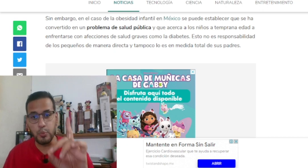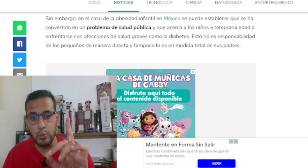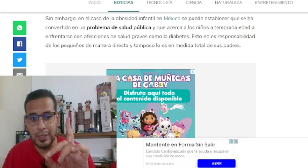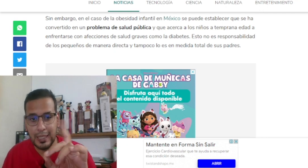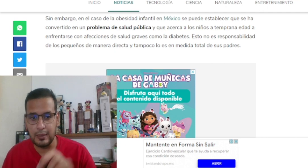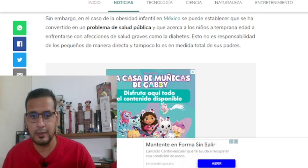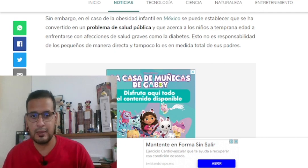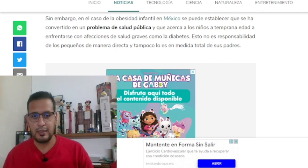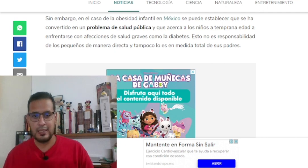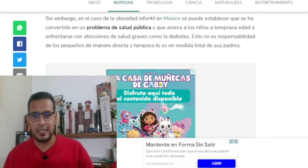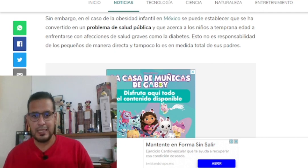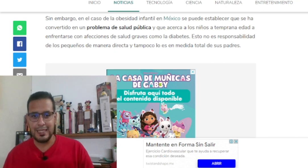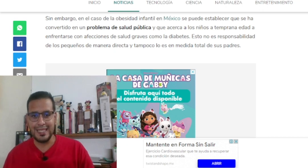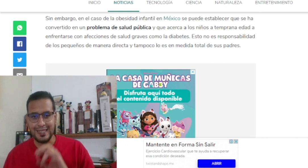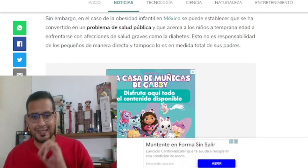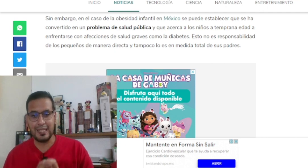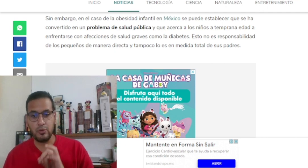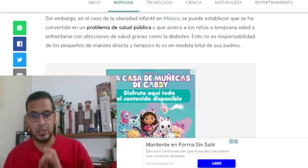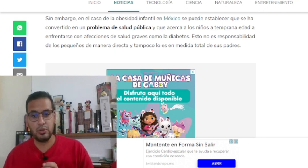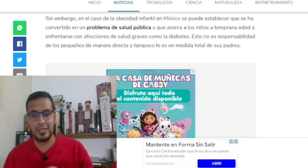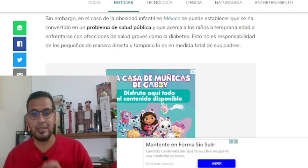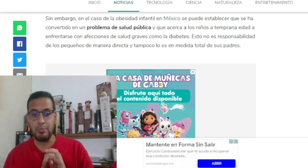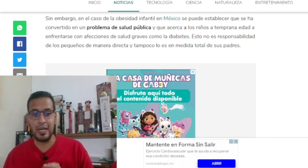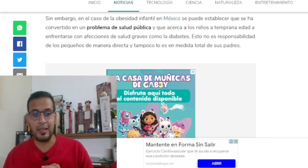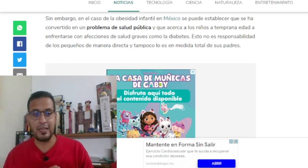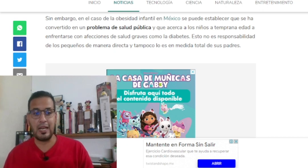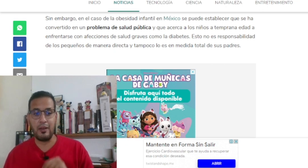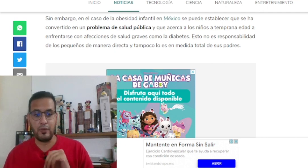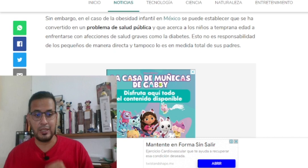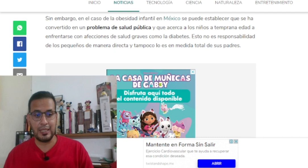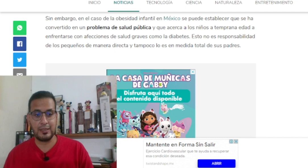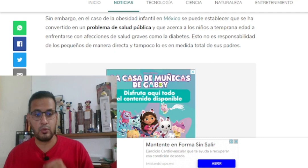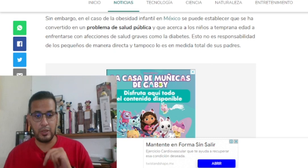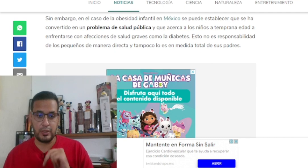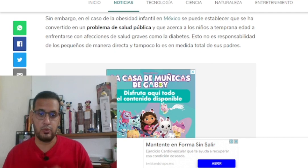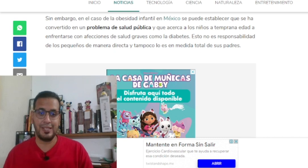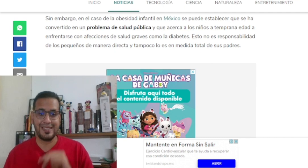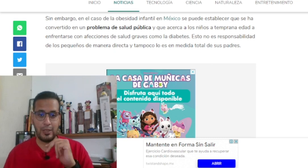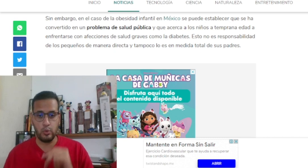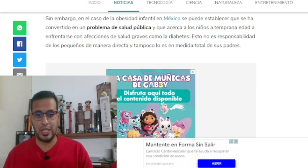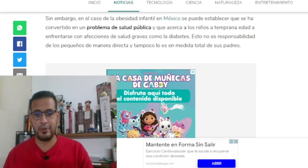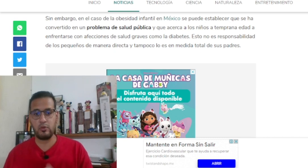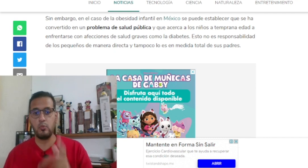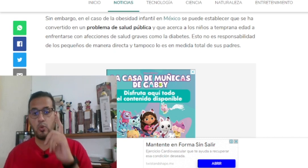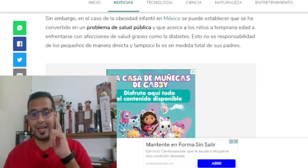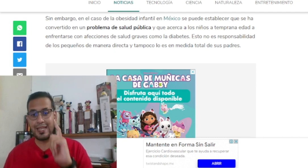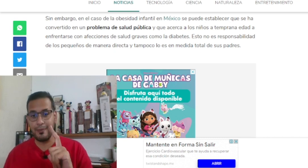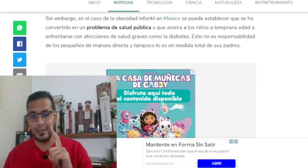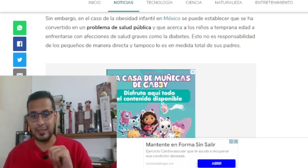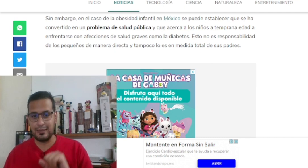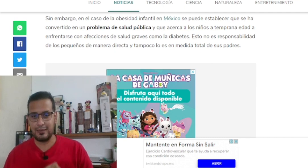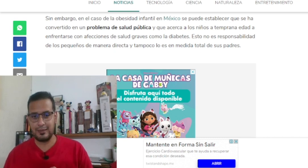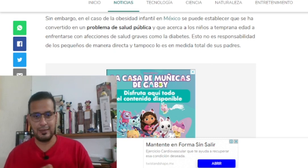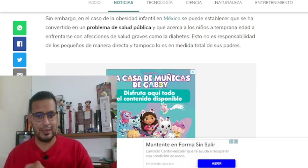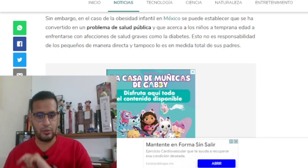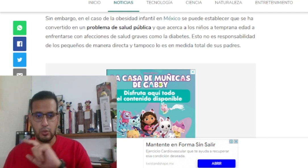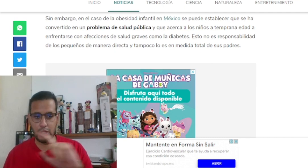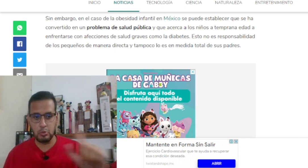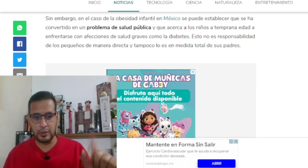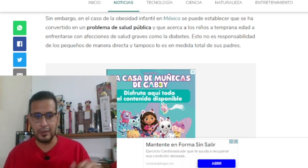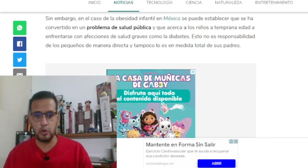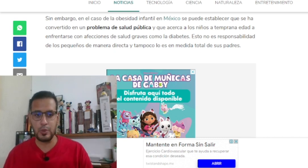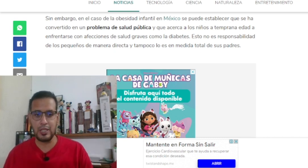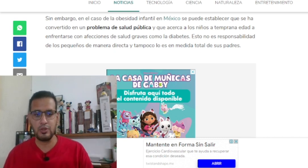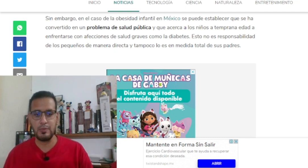salud pública y que acerca a los niños a temprana edad a enfrentarse con afecciones de salud graves como la diabetes. Esto